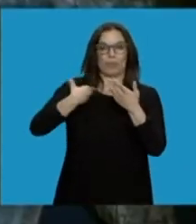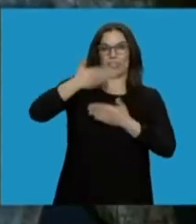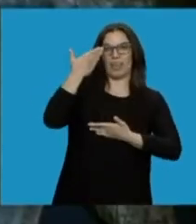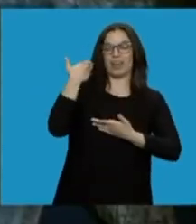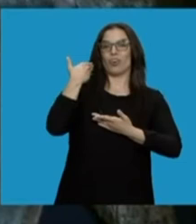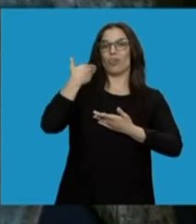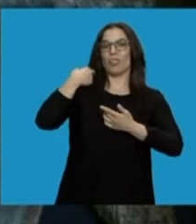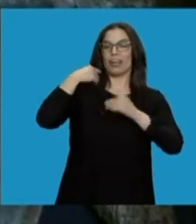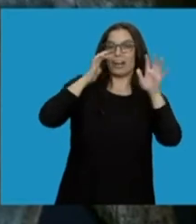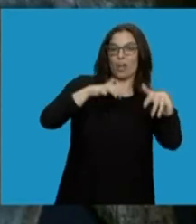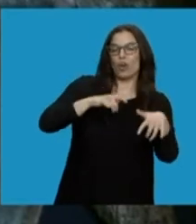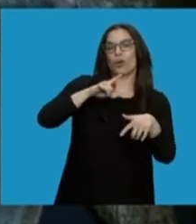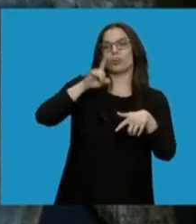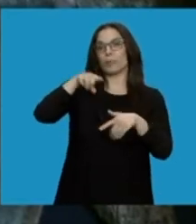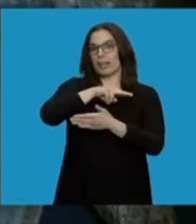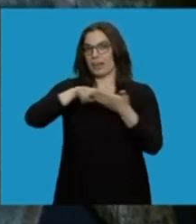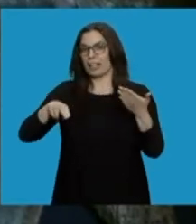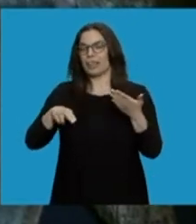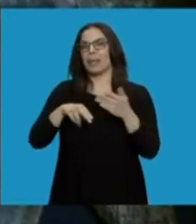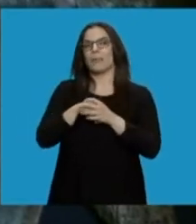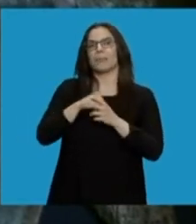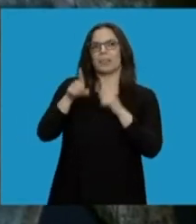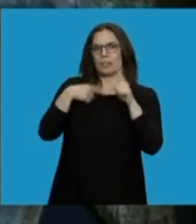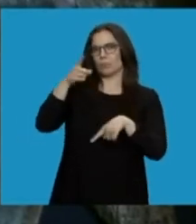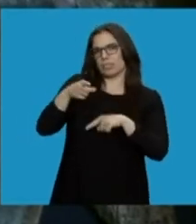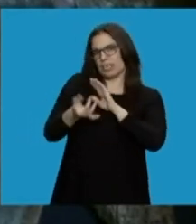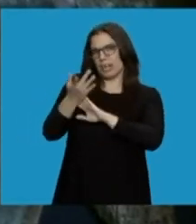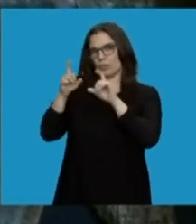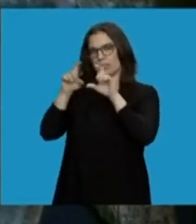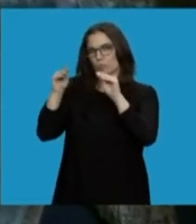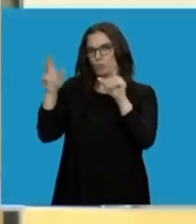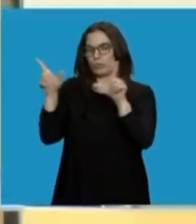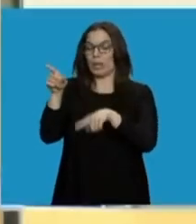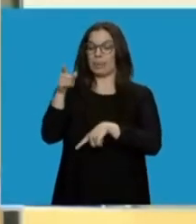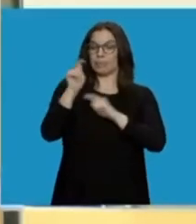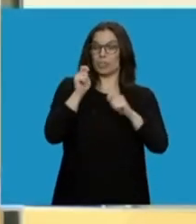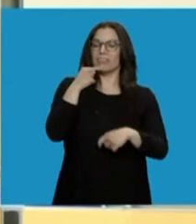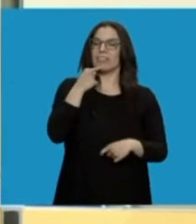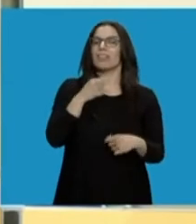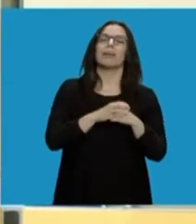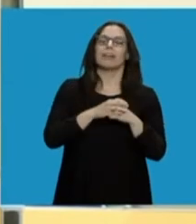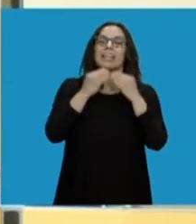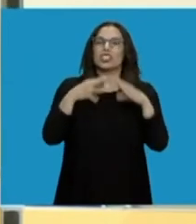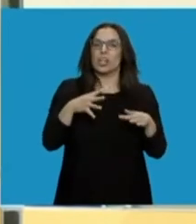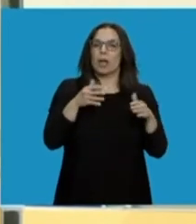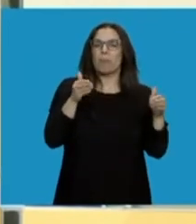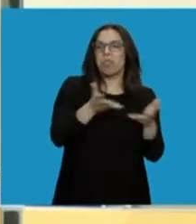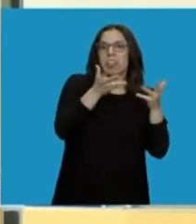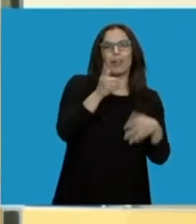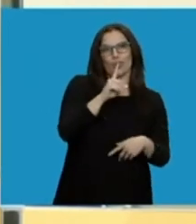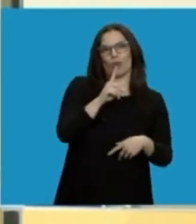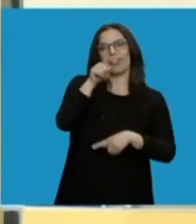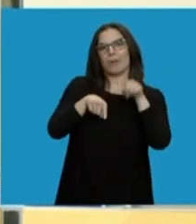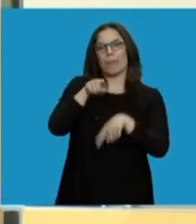que formara su productora audiovisual, 93 metros, decía David Beriaín que no hay historias pequeñas, solo ojos